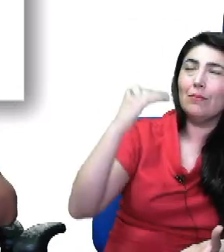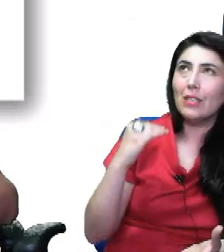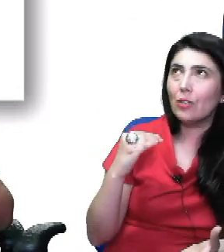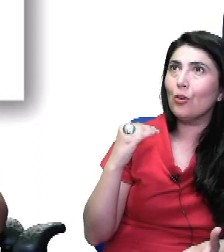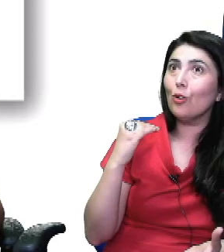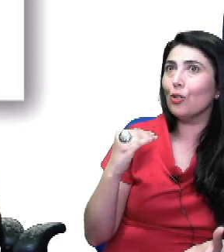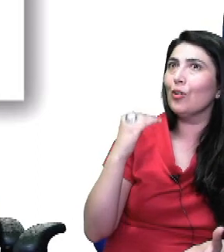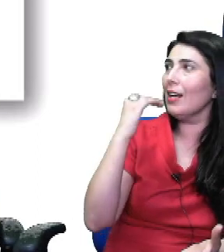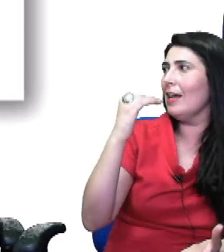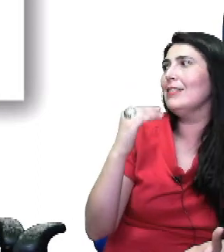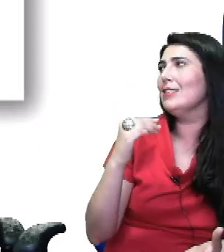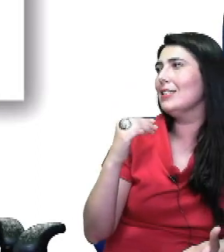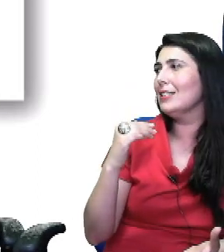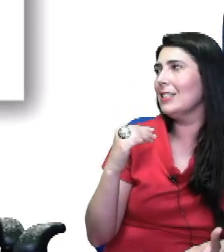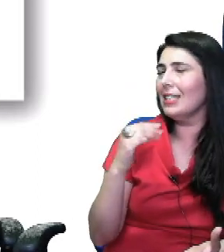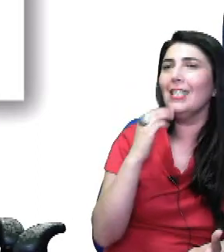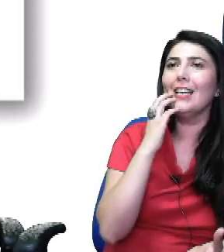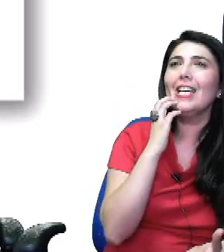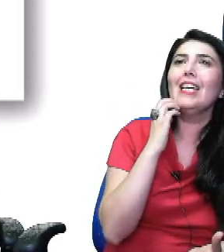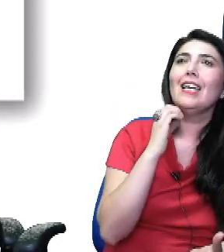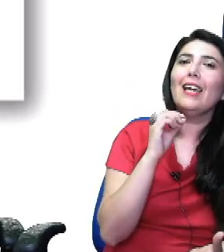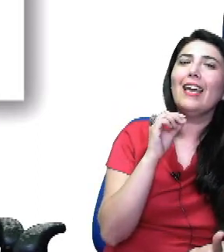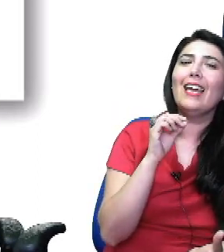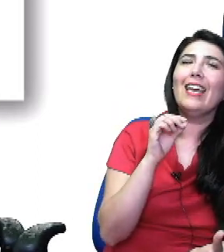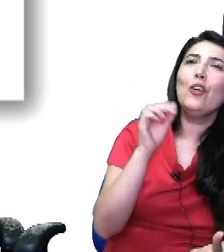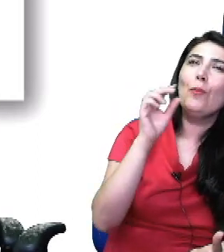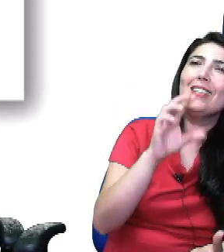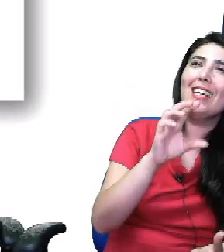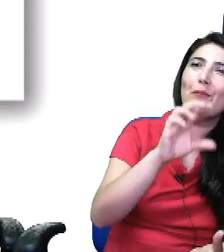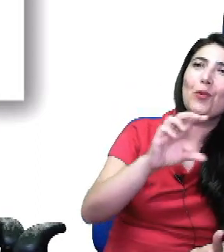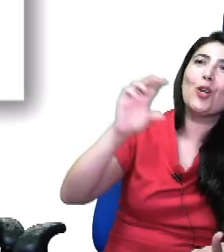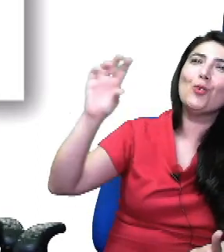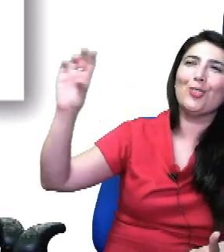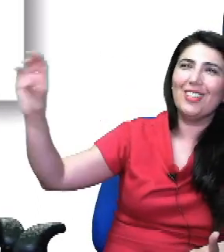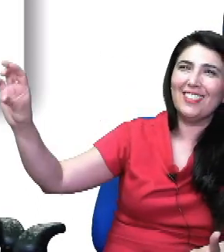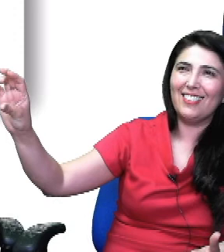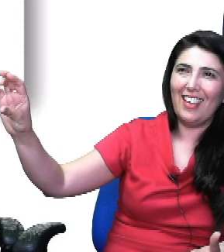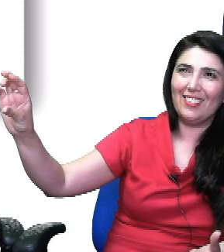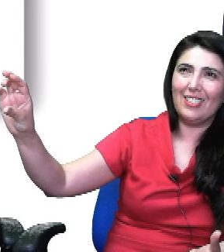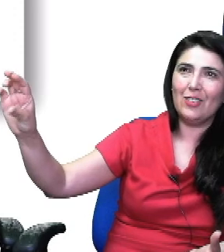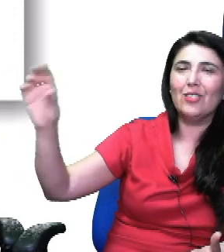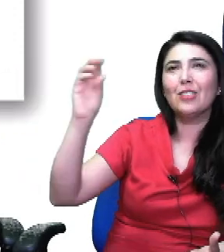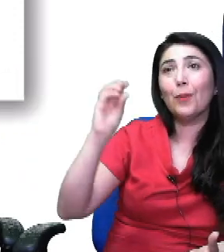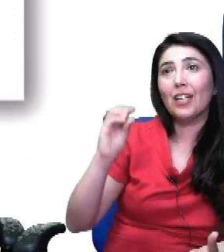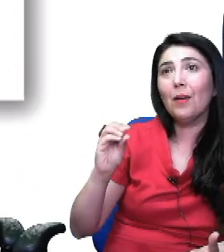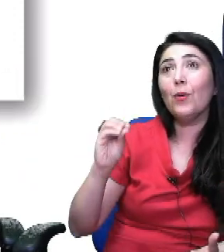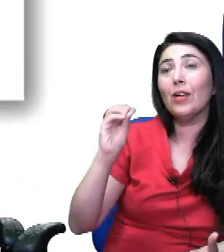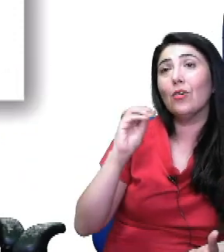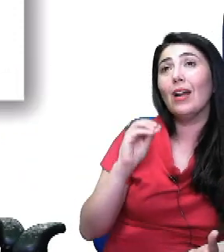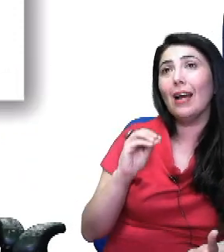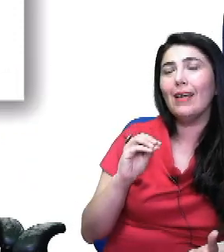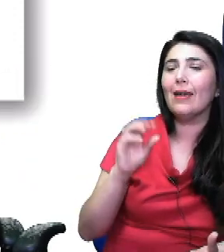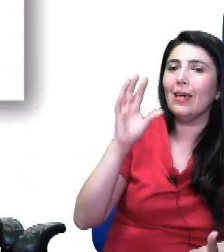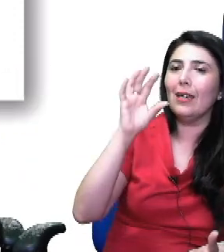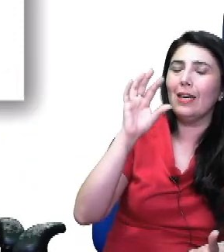plantea, creo que son 8 acciones claves, ¿sí? Sí. Y nos plantea también un recurso asociado, ¿cierto? Entonces, por ejemplo, una